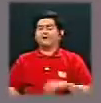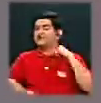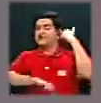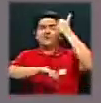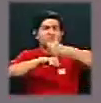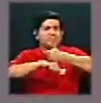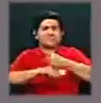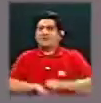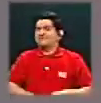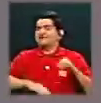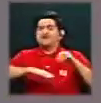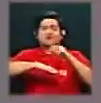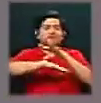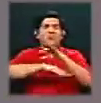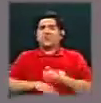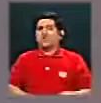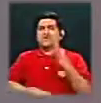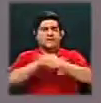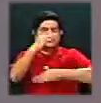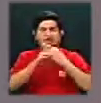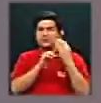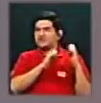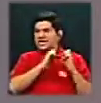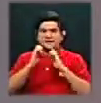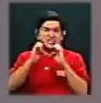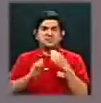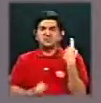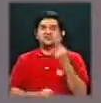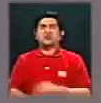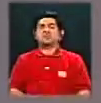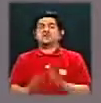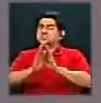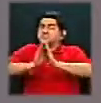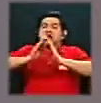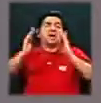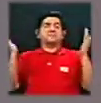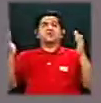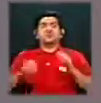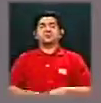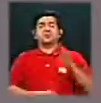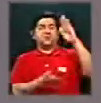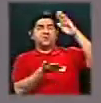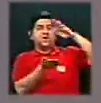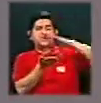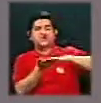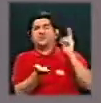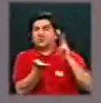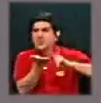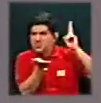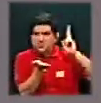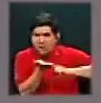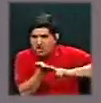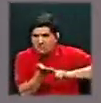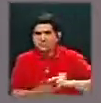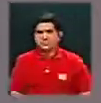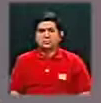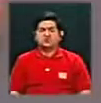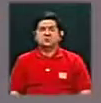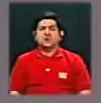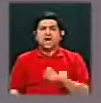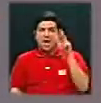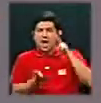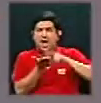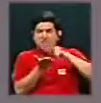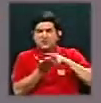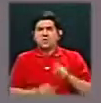define ninguna orientación estratégica, es simplemente abrámonos, uh-huh. reduzcamos aranceles, promovamos